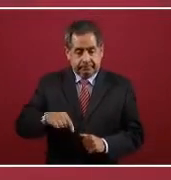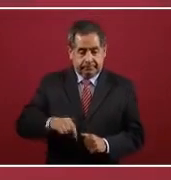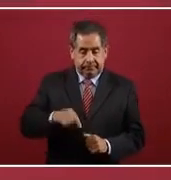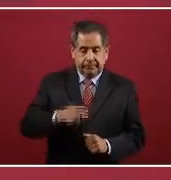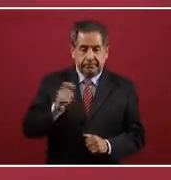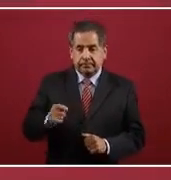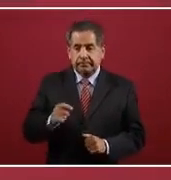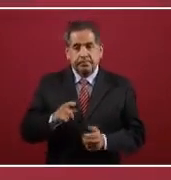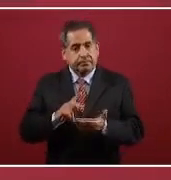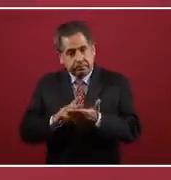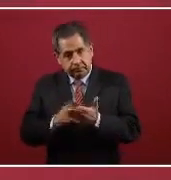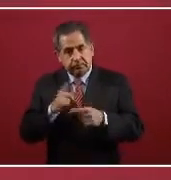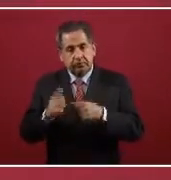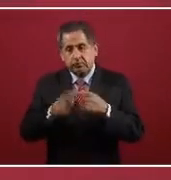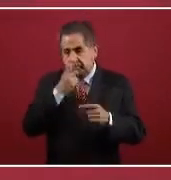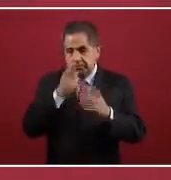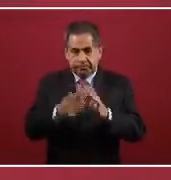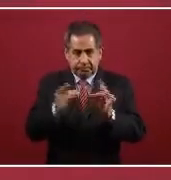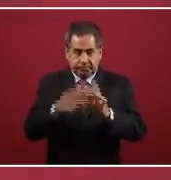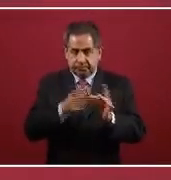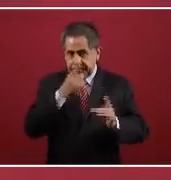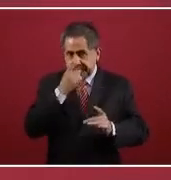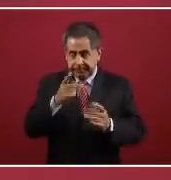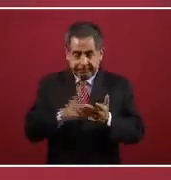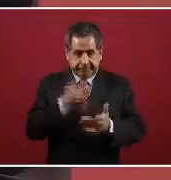Aquí vuelvo a decirlo